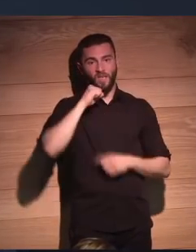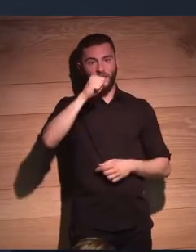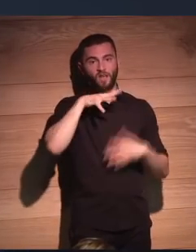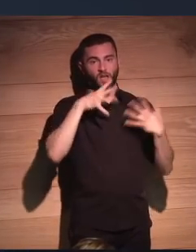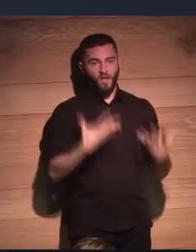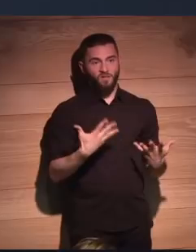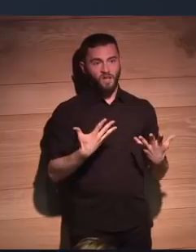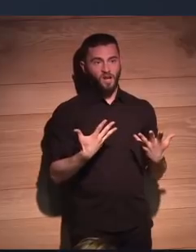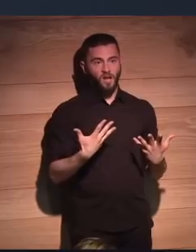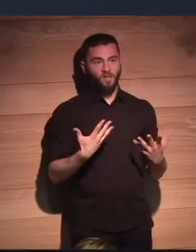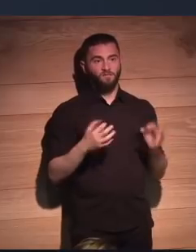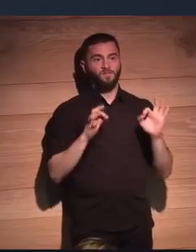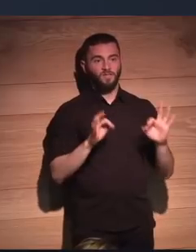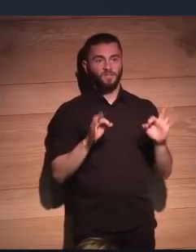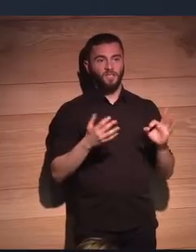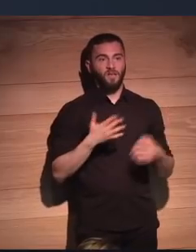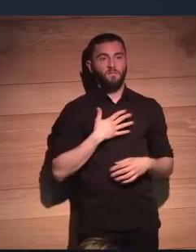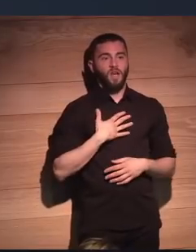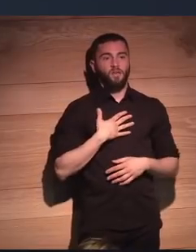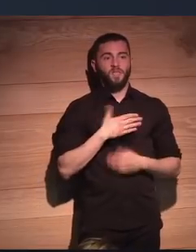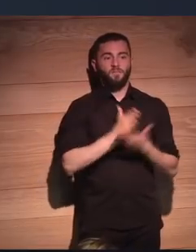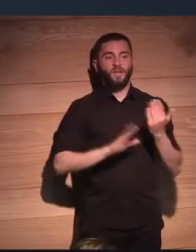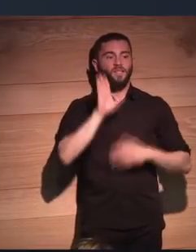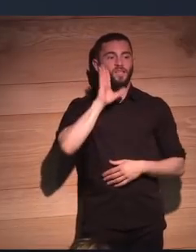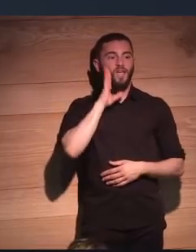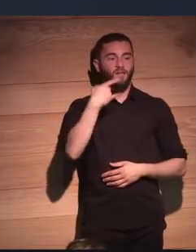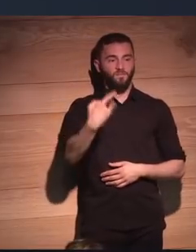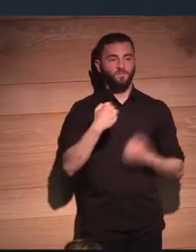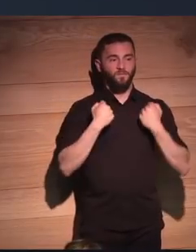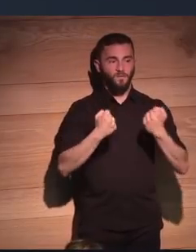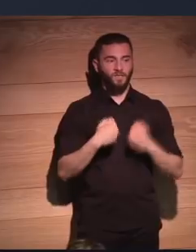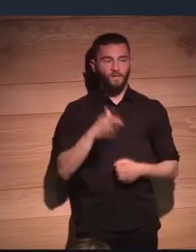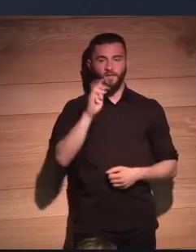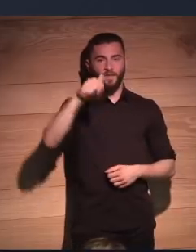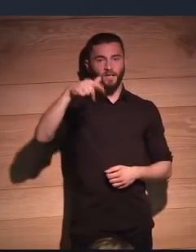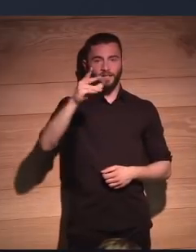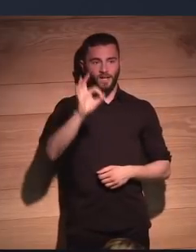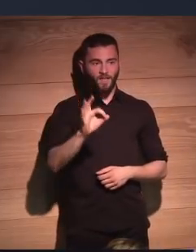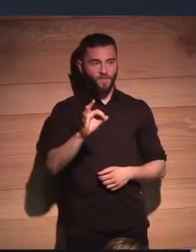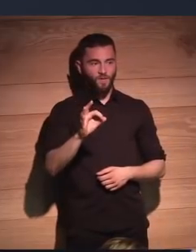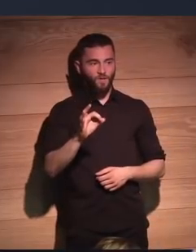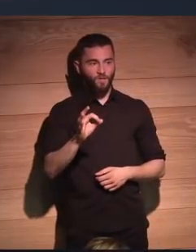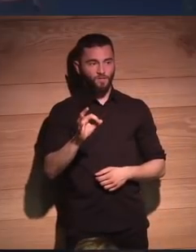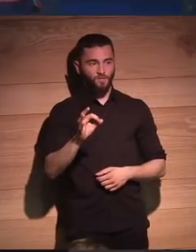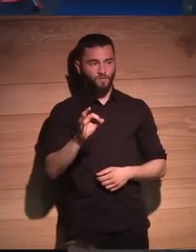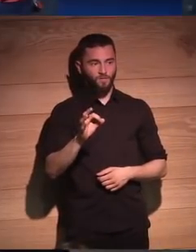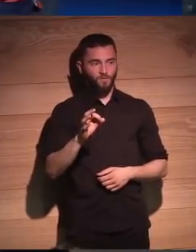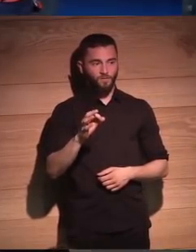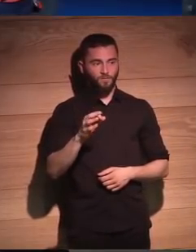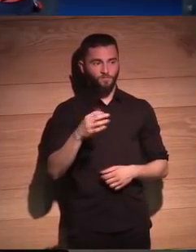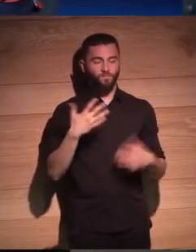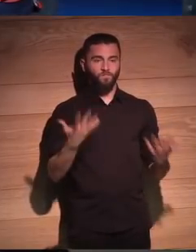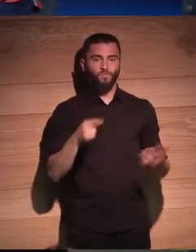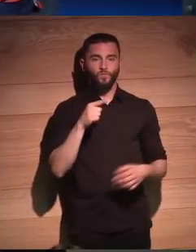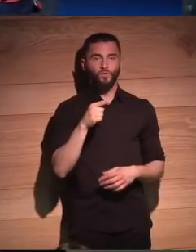universales. Por eso también fue un flechazo para mí, esa parte. Fernando, ¿flechazo? No sabría definirlo,